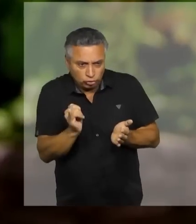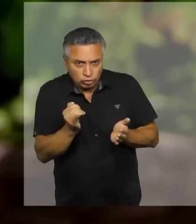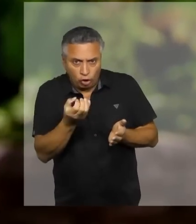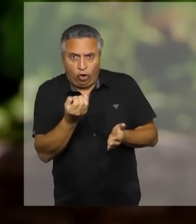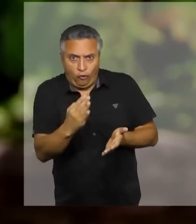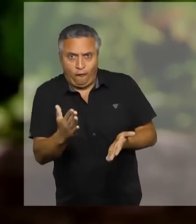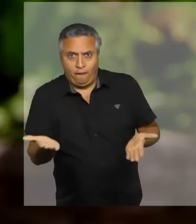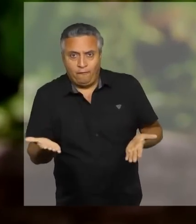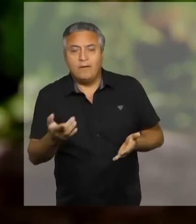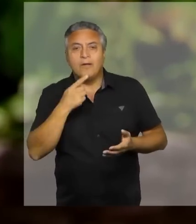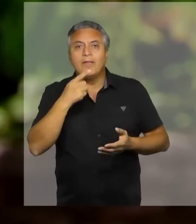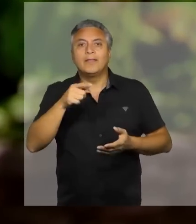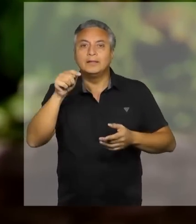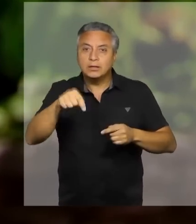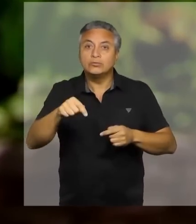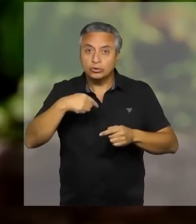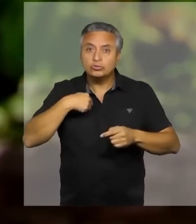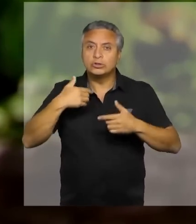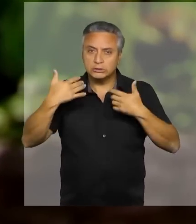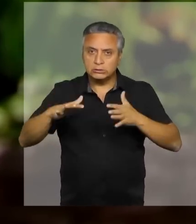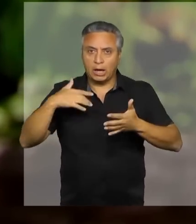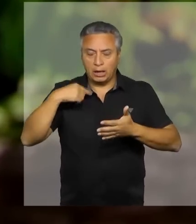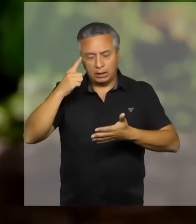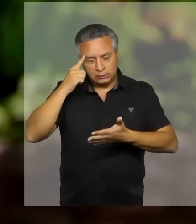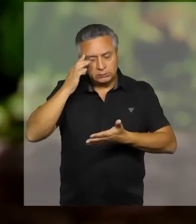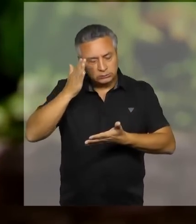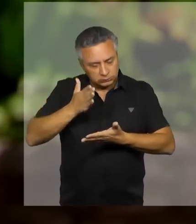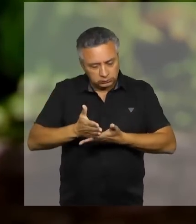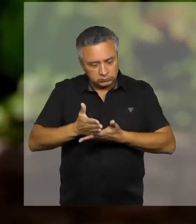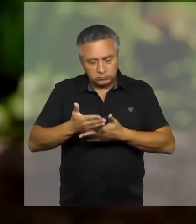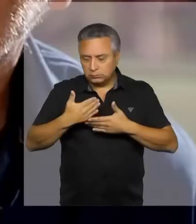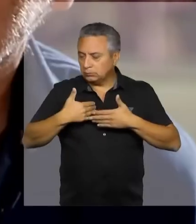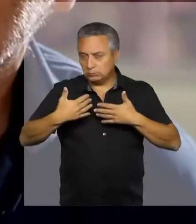Bueno, y quiero decirte que yo ya tomé una decisión con respecto a eso.